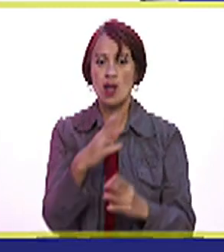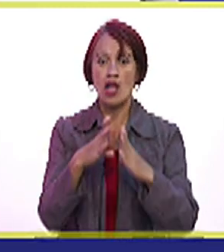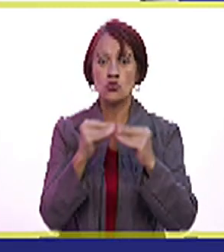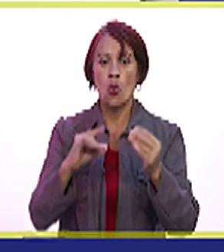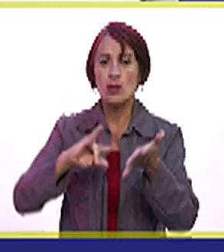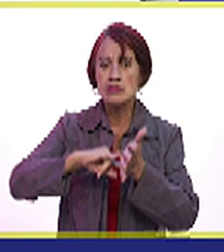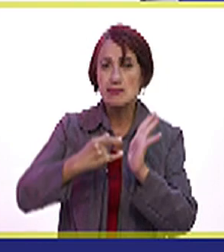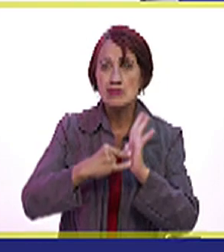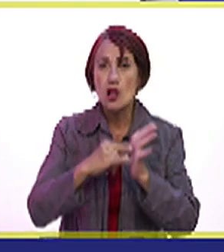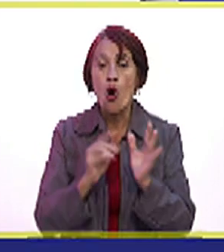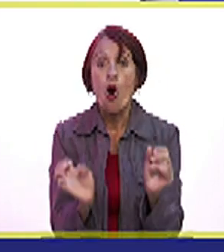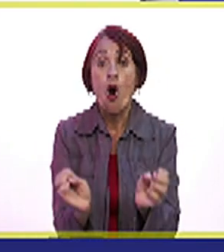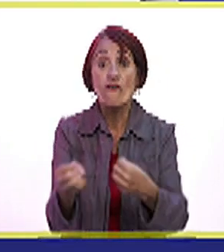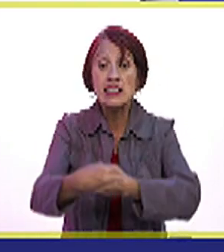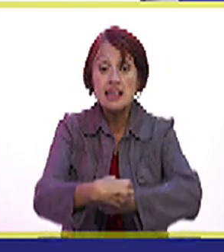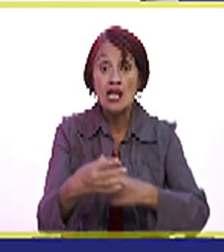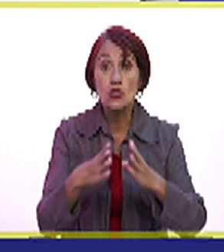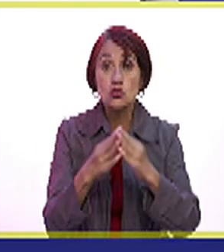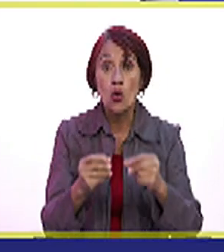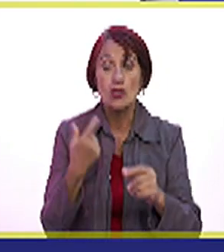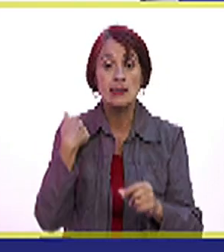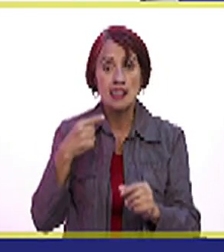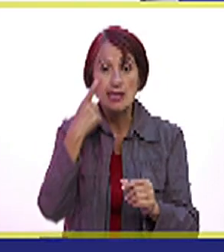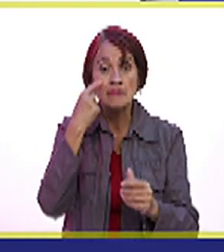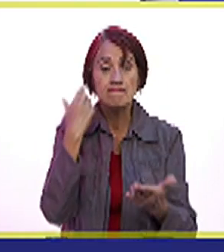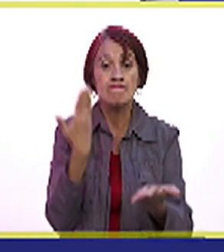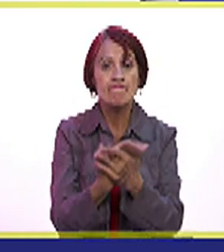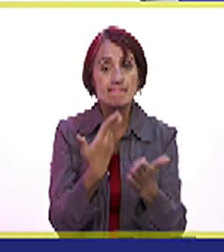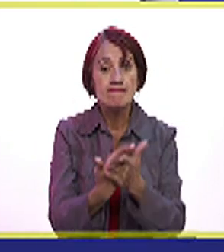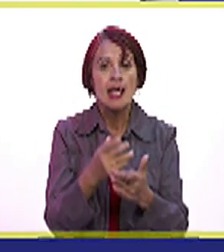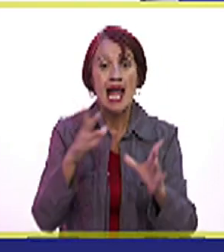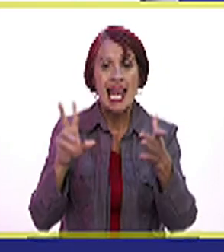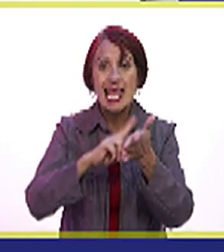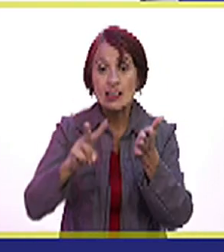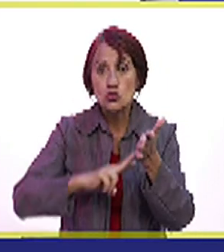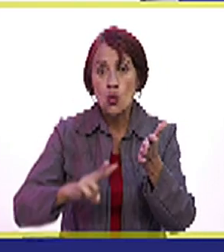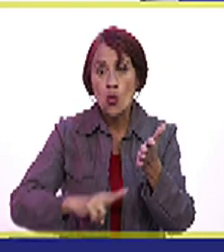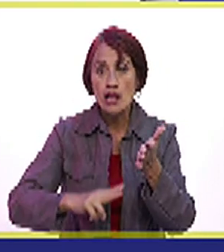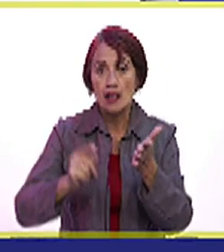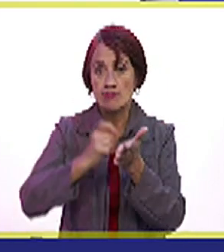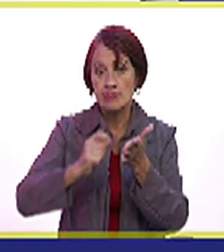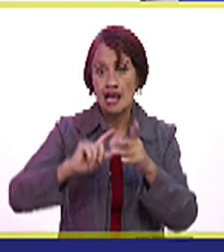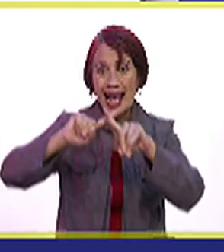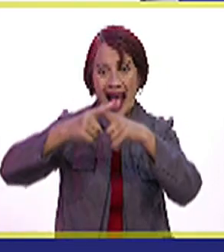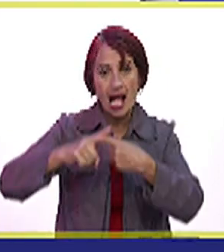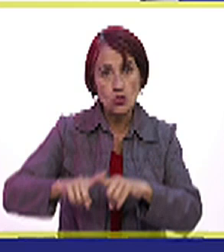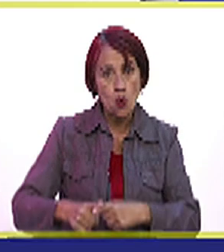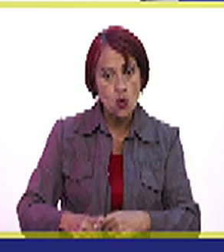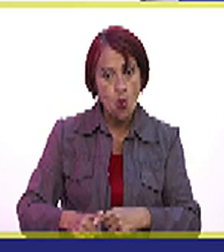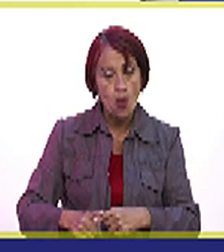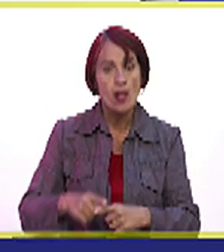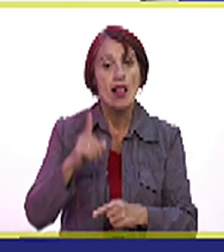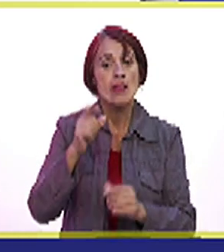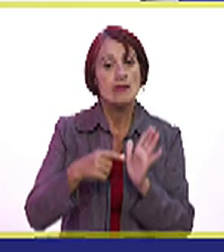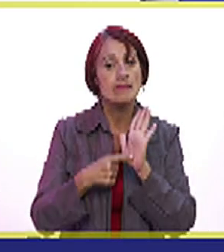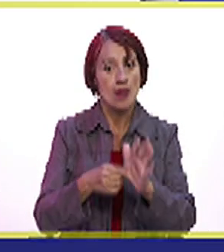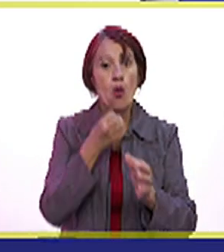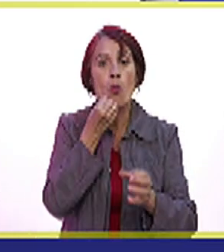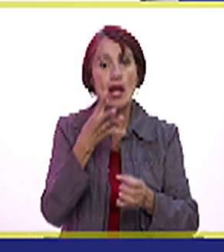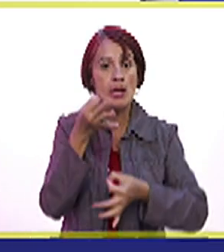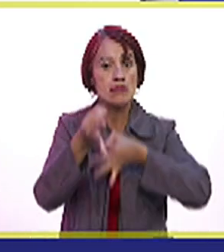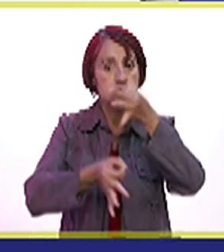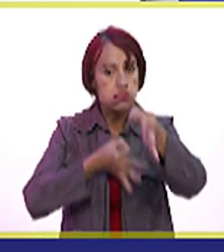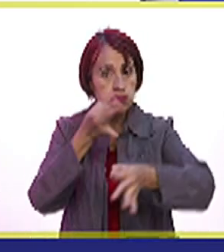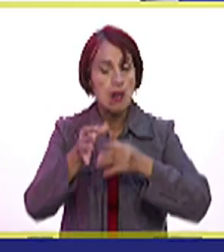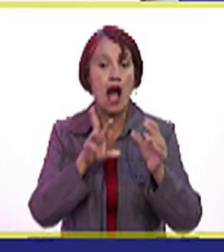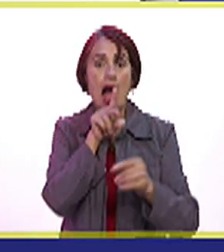de oficina como las antes mencionadas, deben de tener bases en lectura, escritura y cálculo básico. Deben tener buena expresión oral.